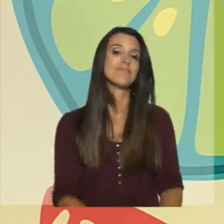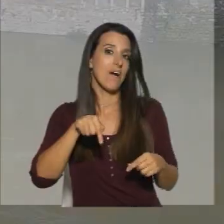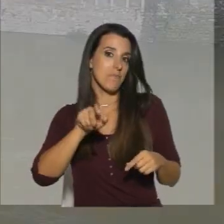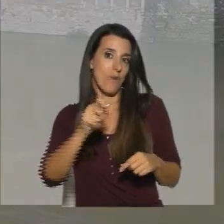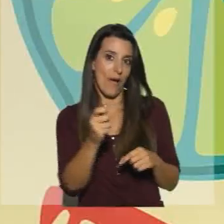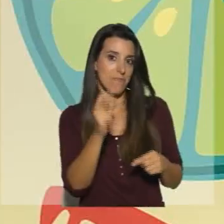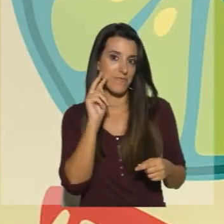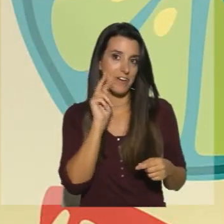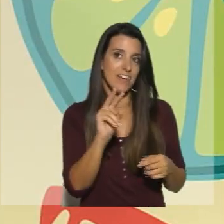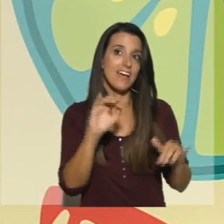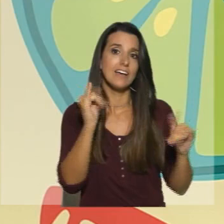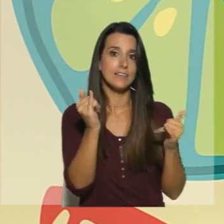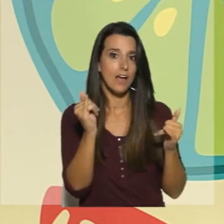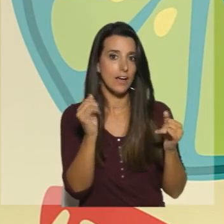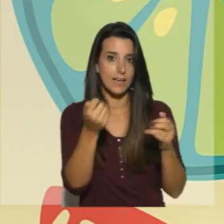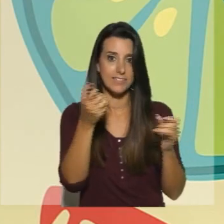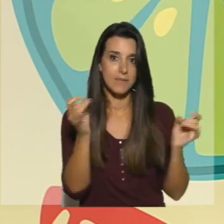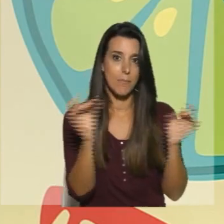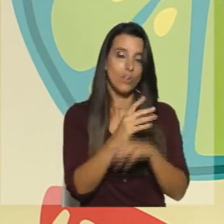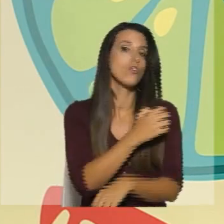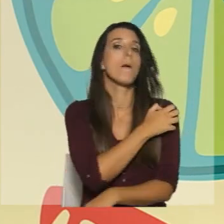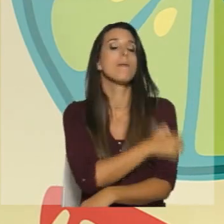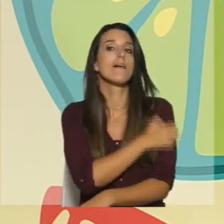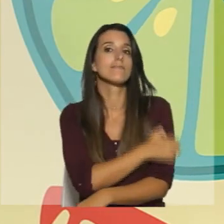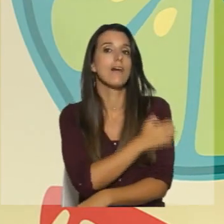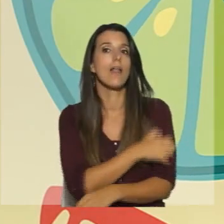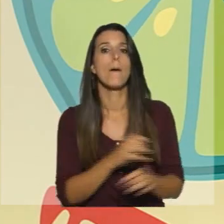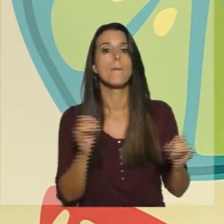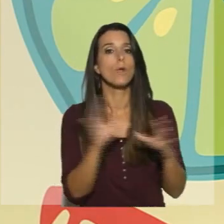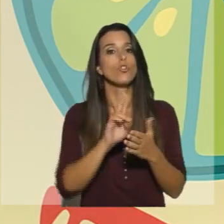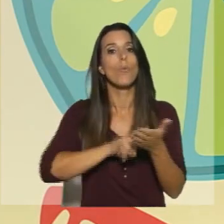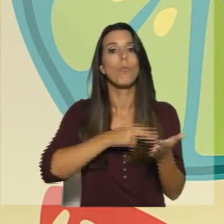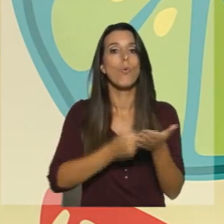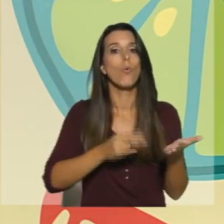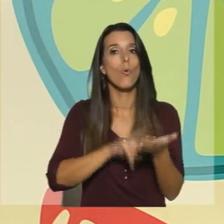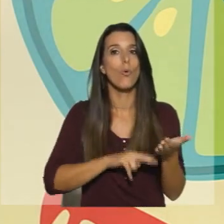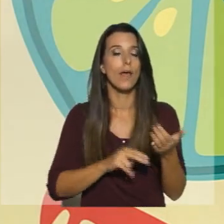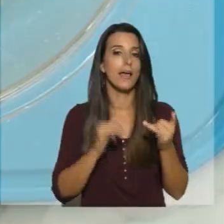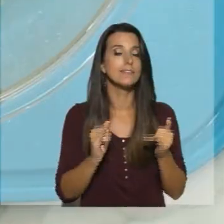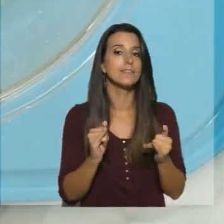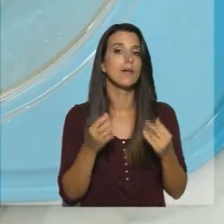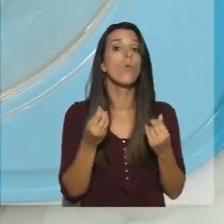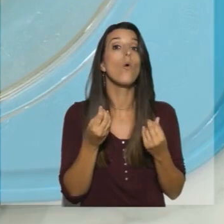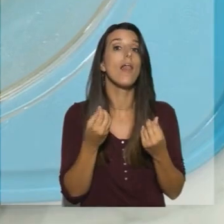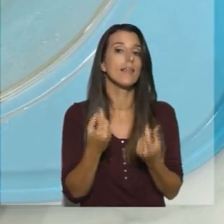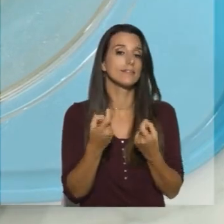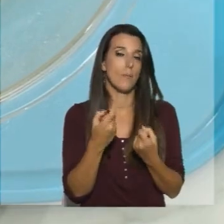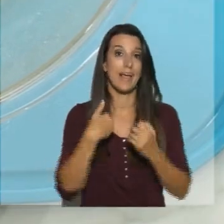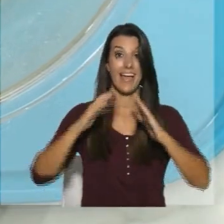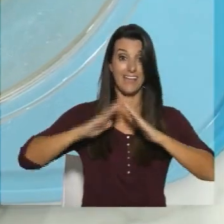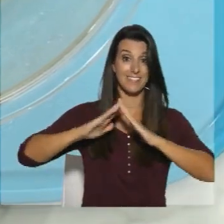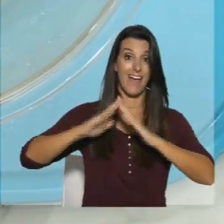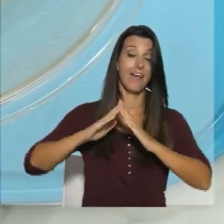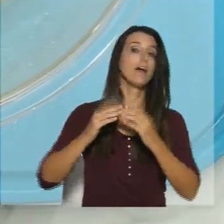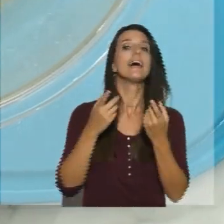volvemos. Ya te veo, Paulita, que ya están prontas las manzanas. Ya están prontas. Haciéndose puré a fuego. Ahí está. ¿Qué tenés que conseguir? Vos en casa